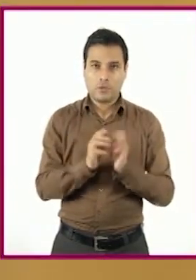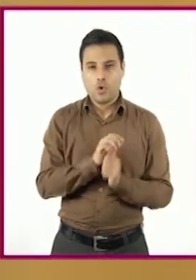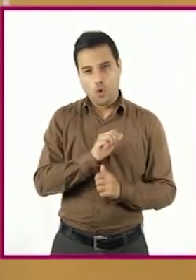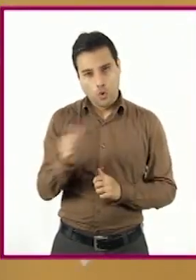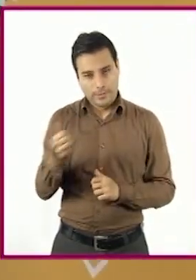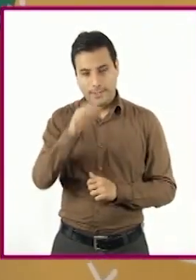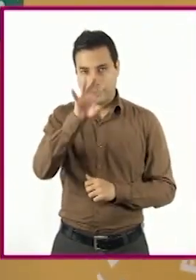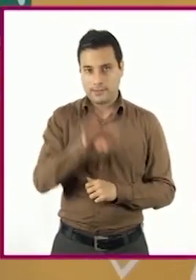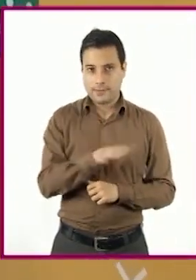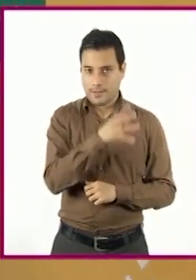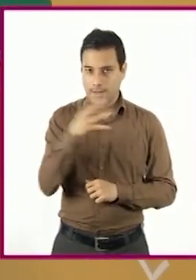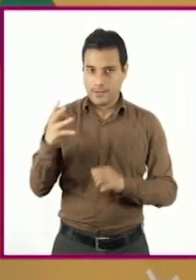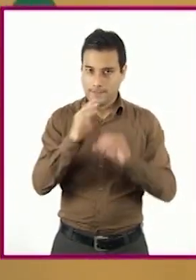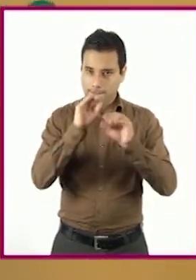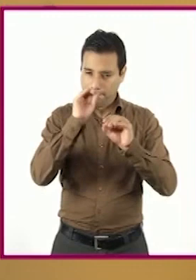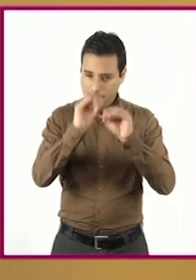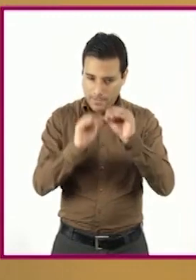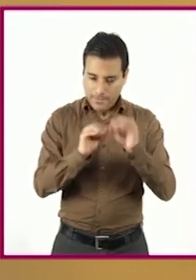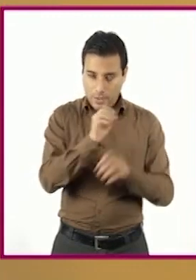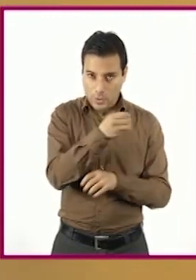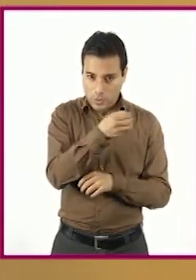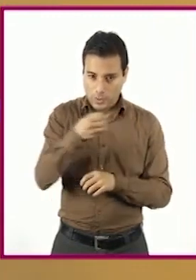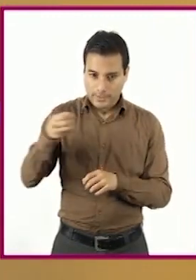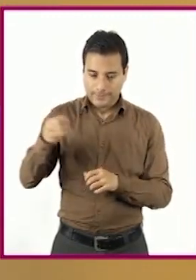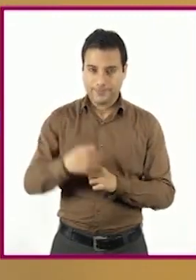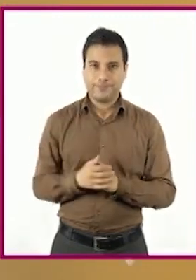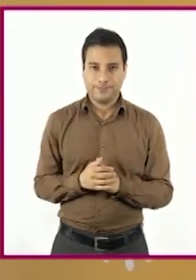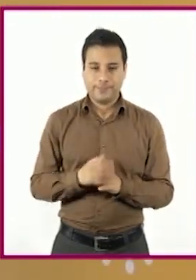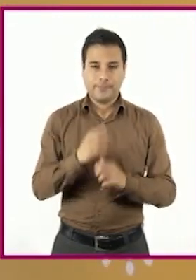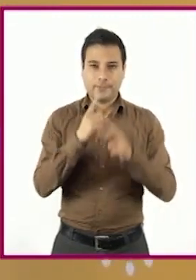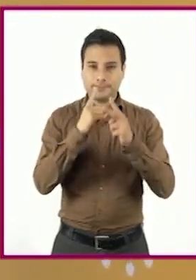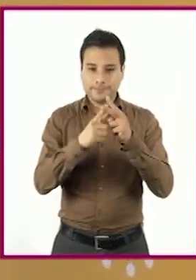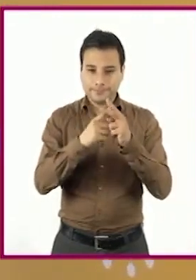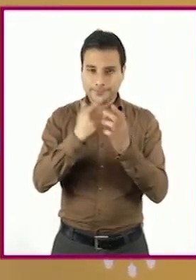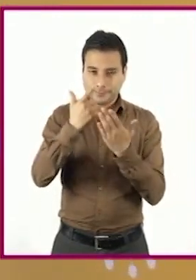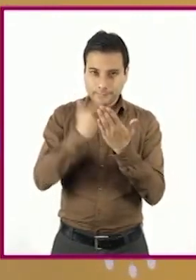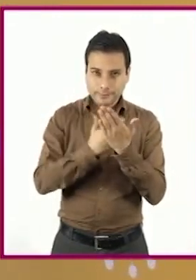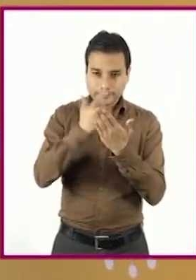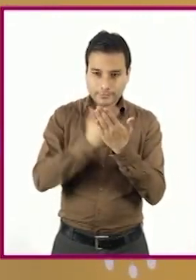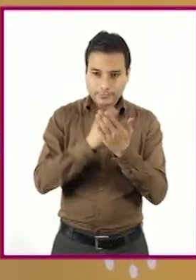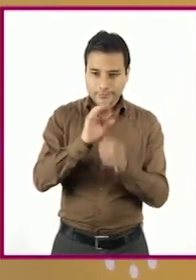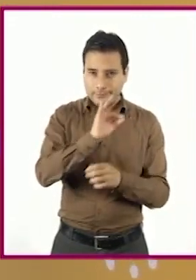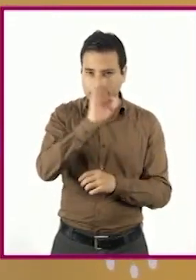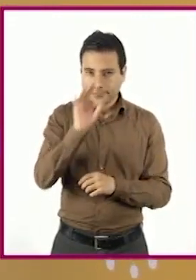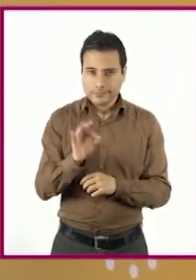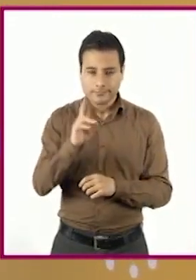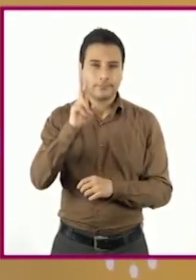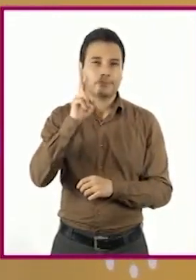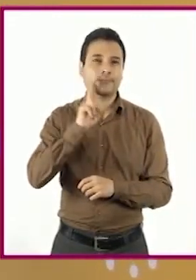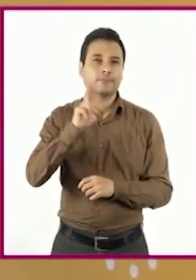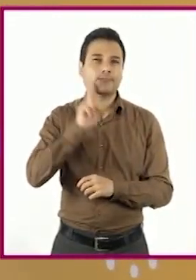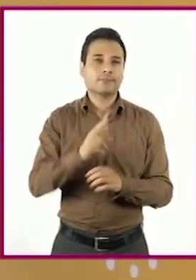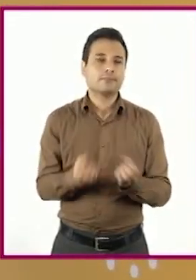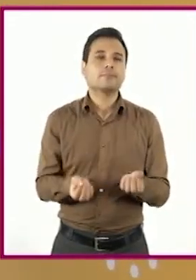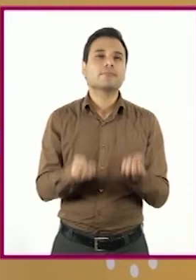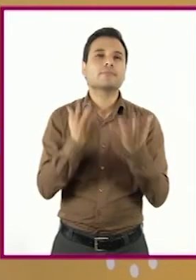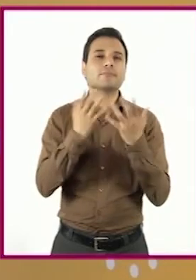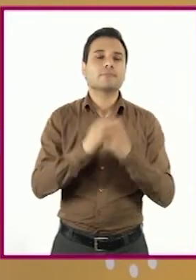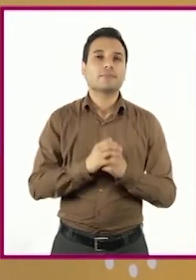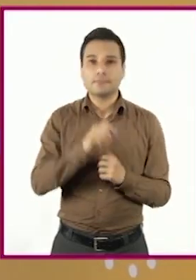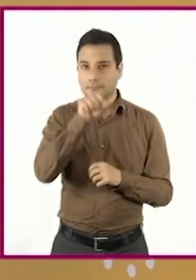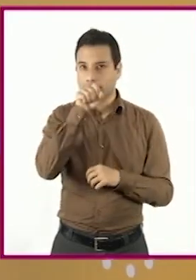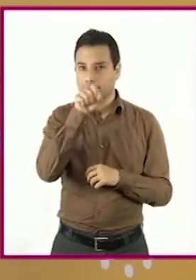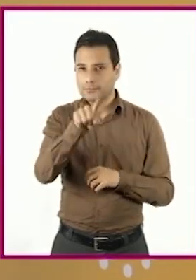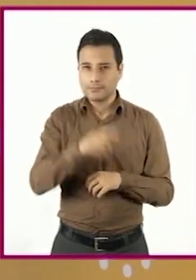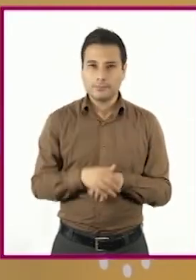se organizan los resultados anteriores de cada jugador para calcular los porcentajes correspondientes a cada categoría, así como el ángulo